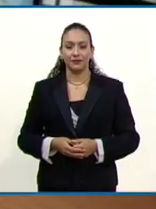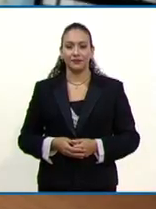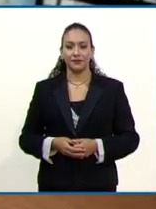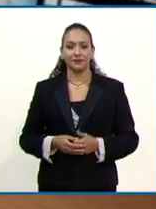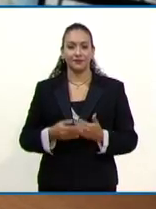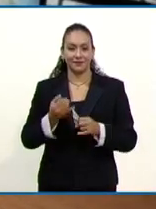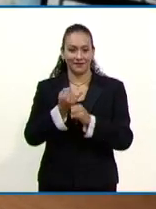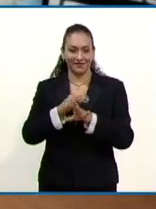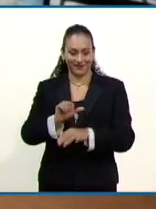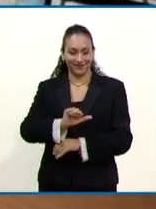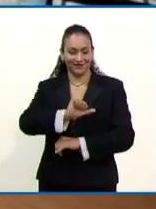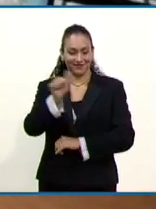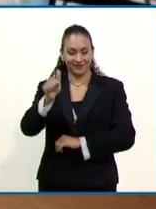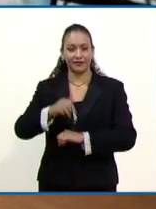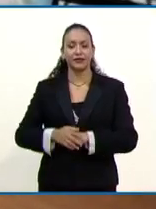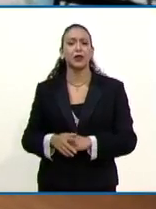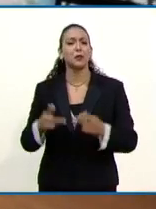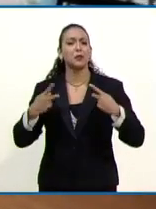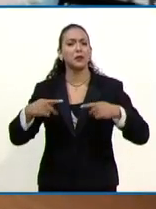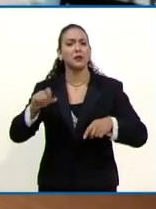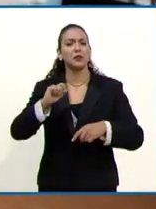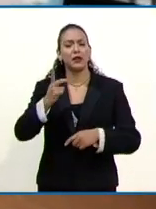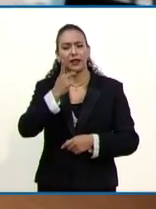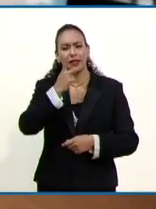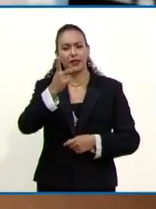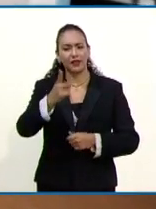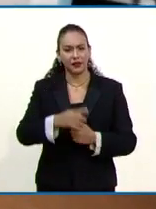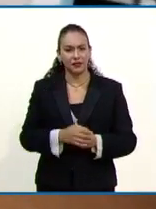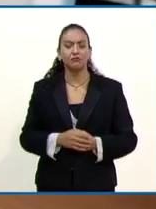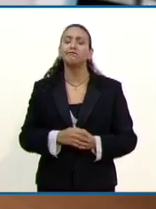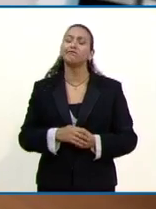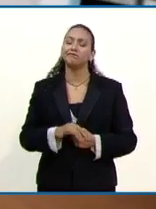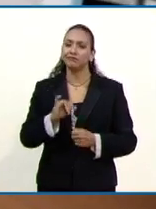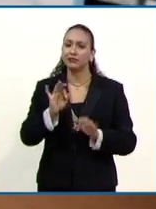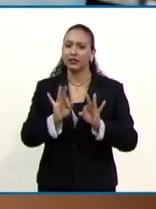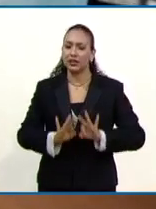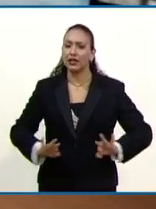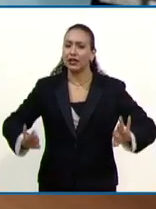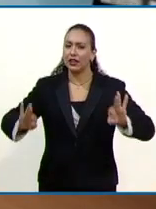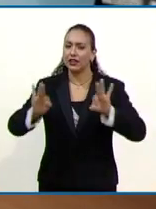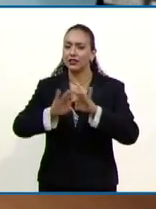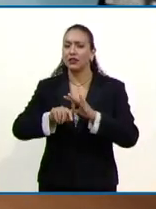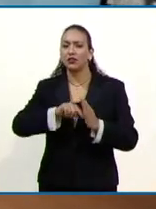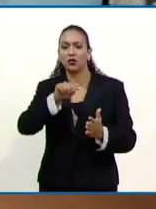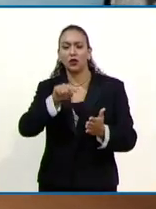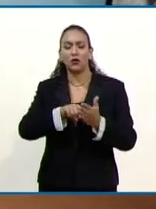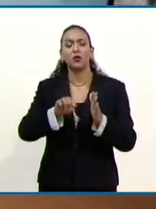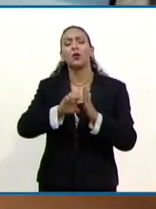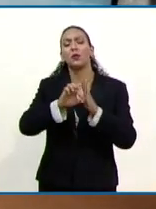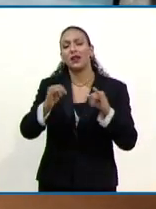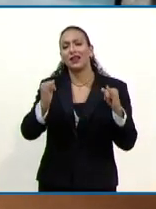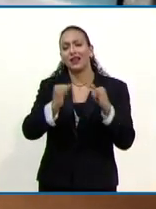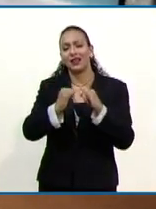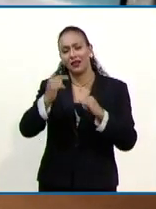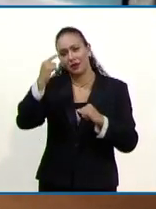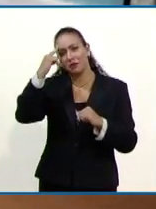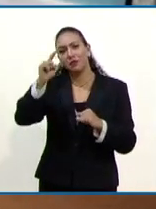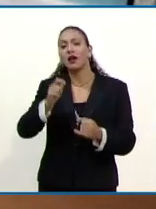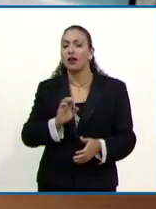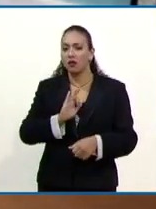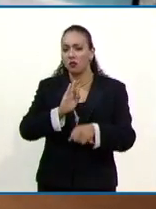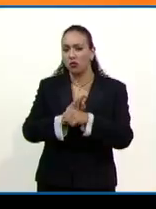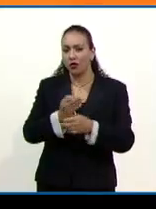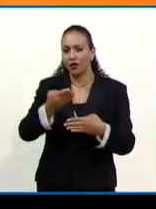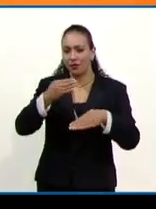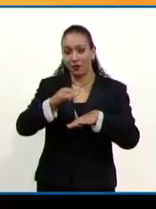En otra información, especialistas destacaron la importancia de las instituciones de crédito en los litigios relacionados con el medio ambiente.